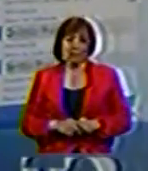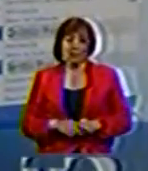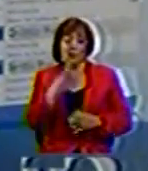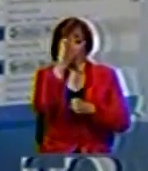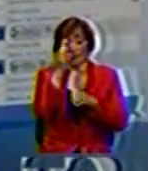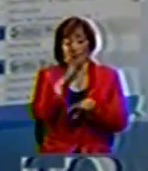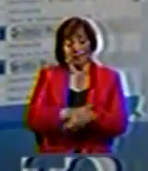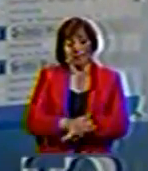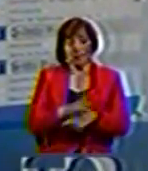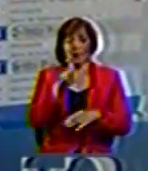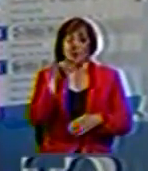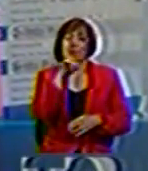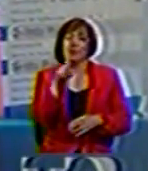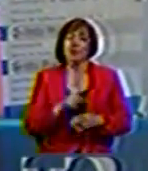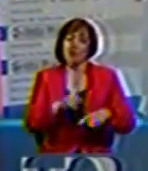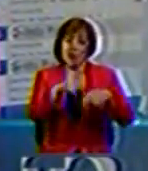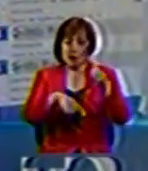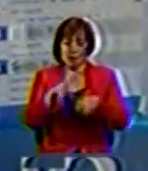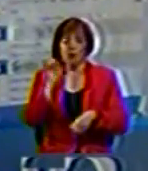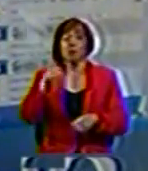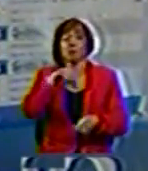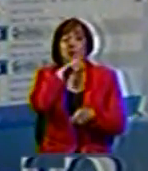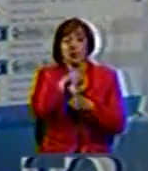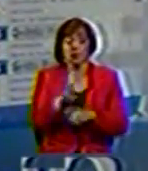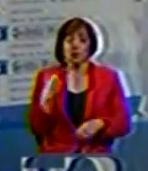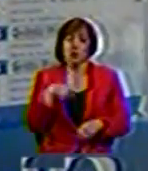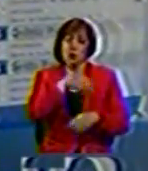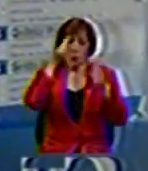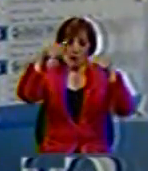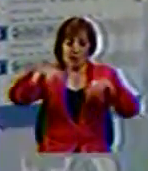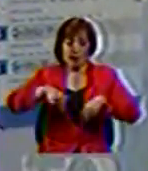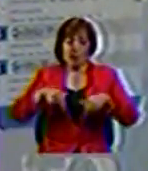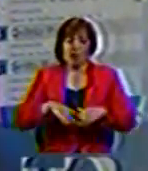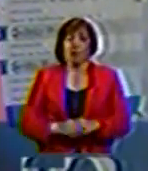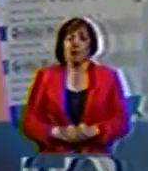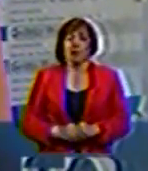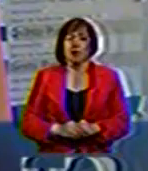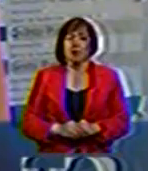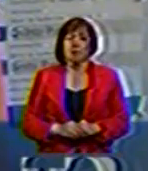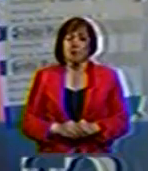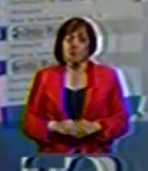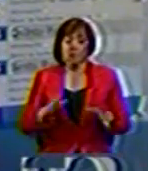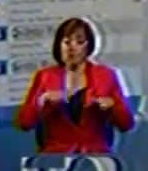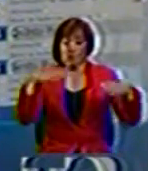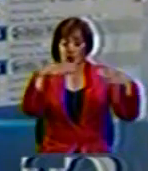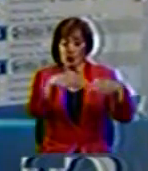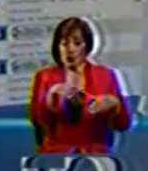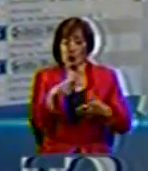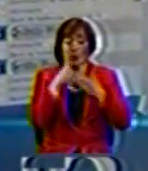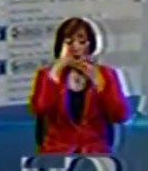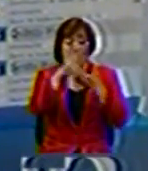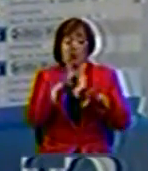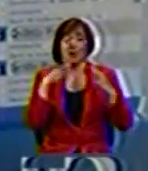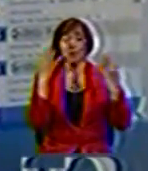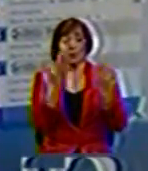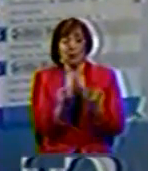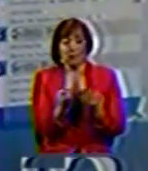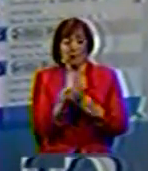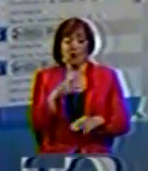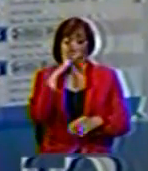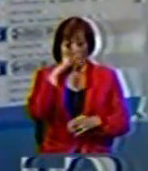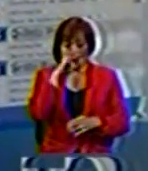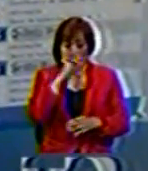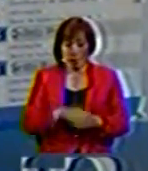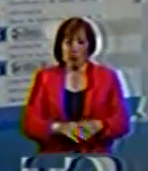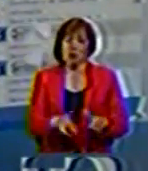Buenas tardes, Liz. Amigos, ¿cómo están? Así es, nosotros nos encontramos en la Unidad Judicial Tercera de la Familia, Niñez y Adolescencia, donde desde las 10